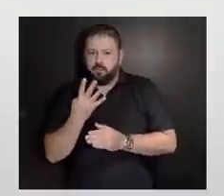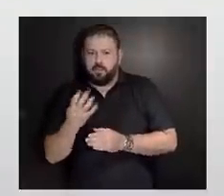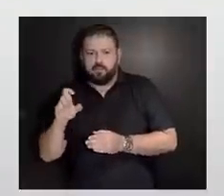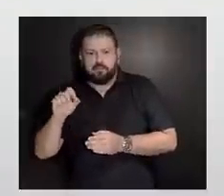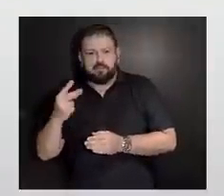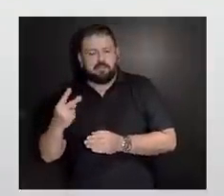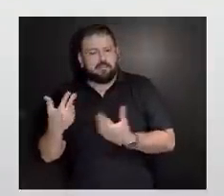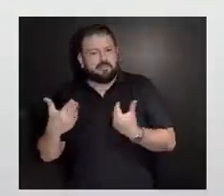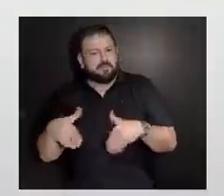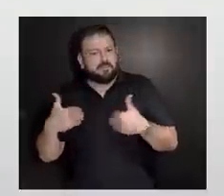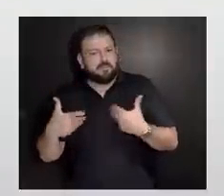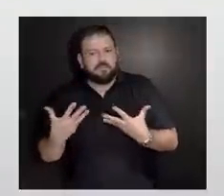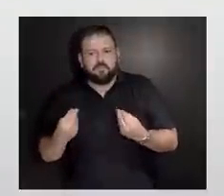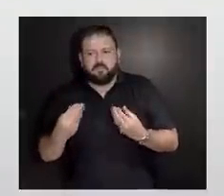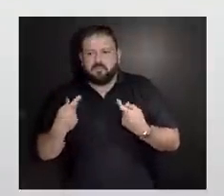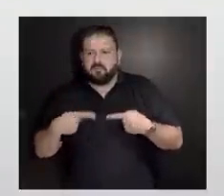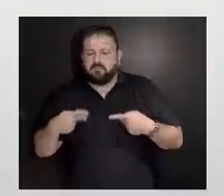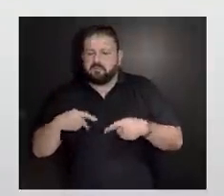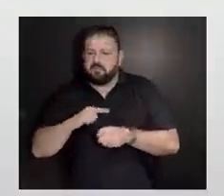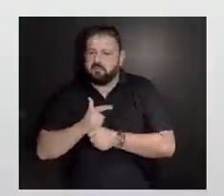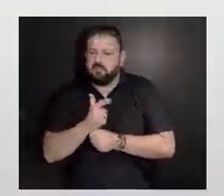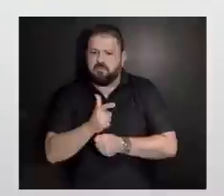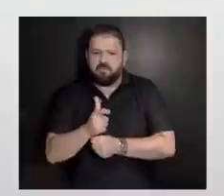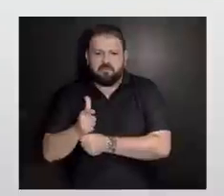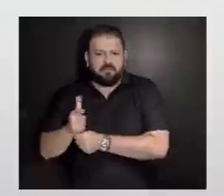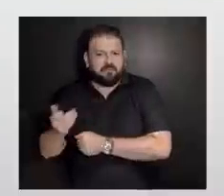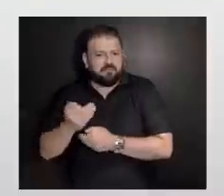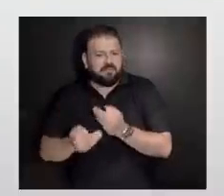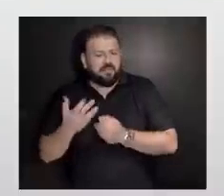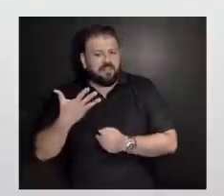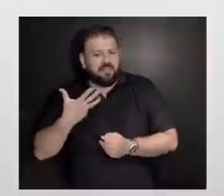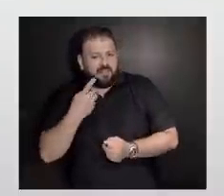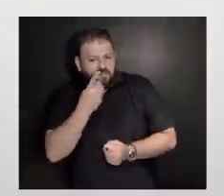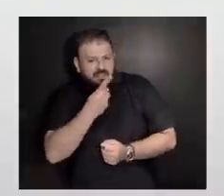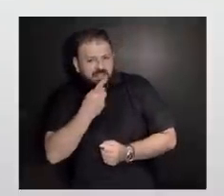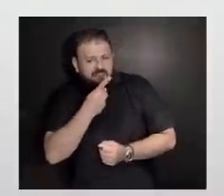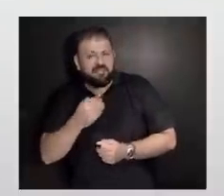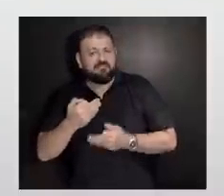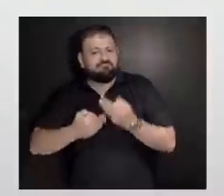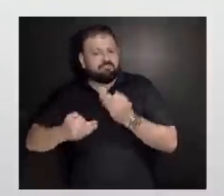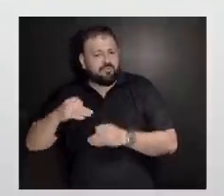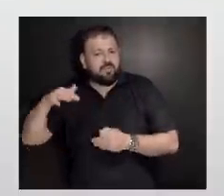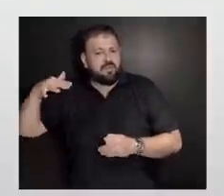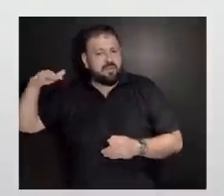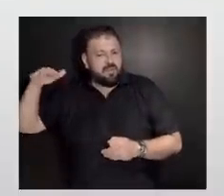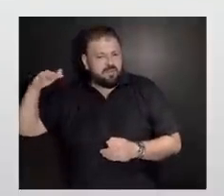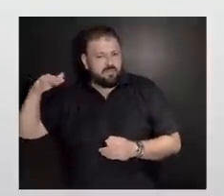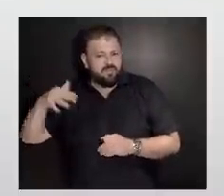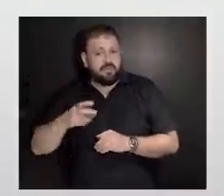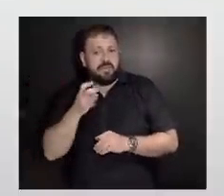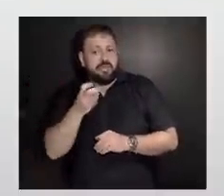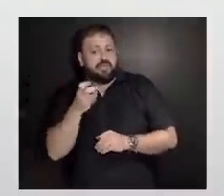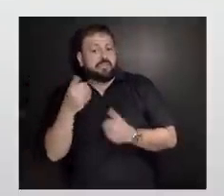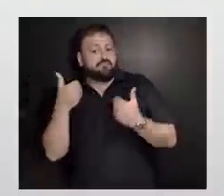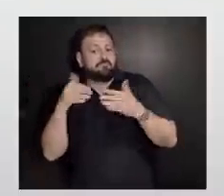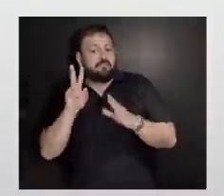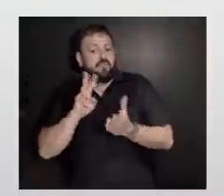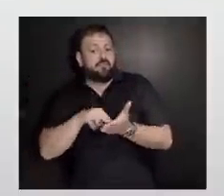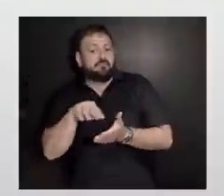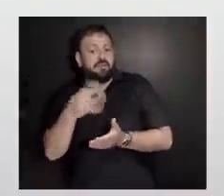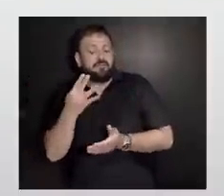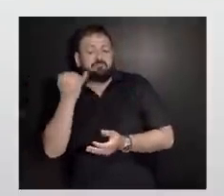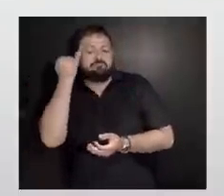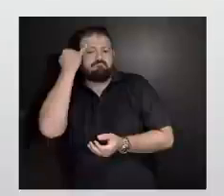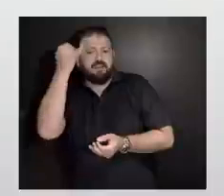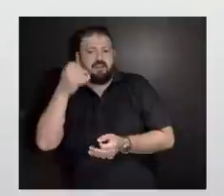un 4.7% a un 8.5% en adultos. O sea, esto fue hasta el 2014, o sea, que ahorita hay muchos